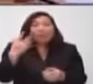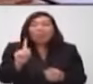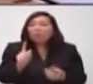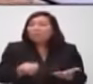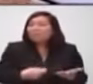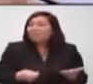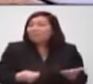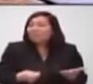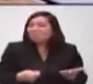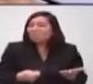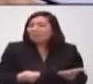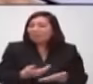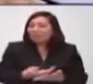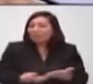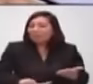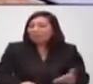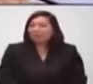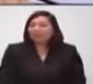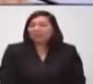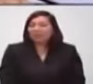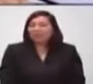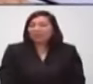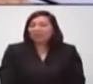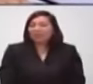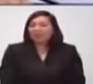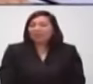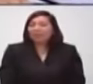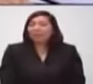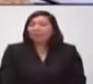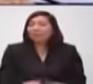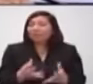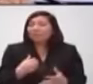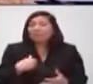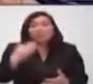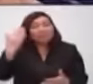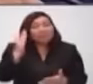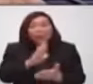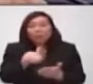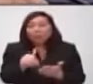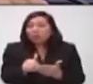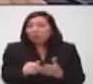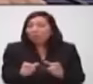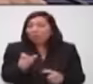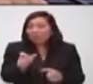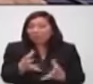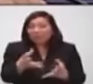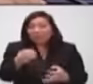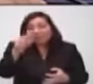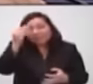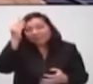firme en el documento que menciona IDL Reporteros. Lo que queremos saber, y todos los ciudadanos de Lima quieren